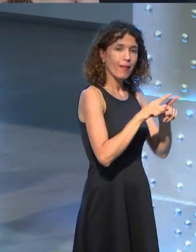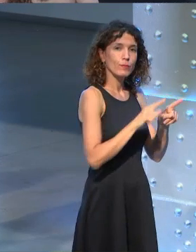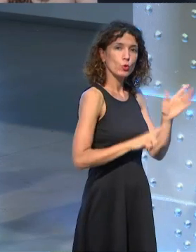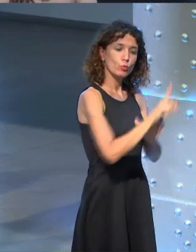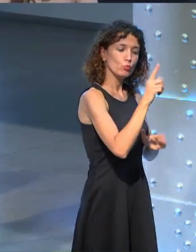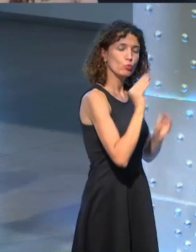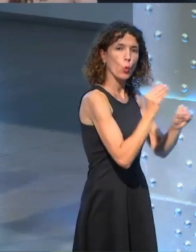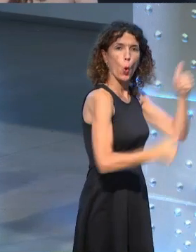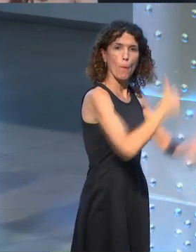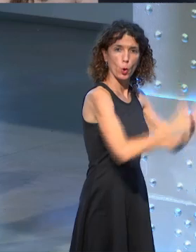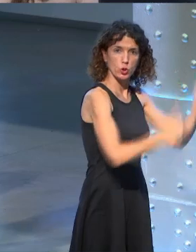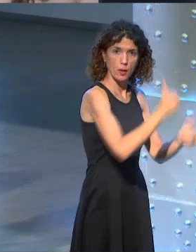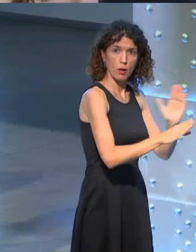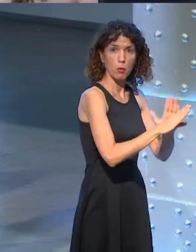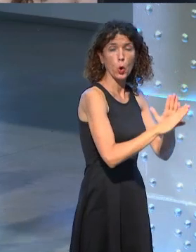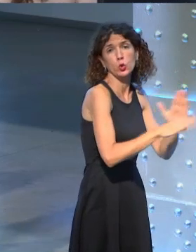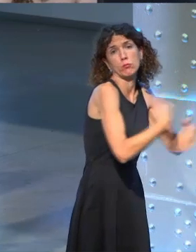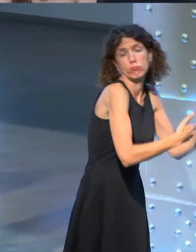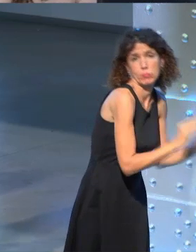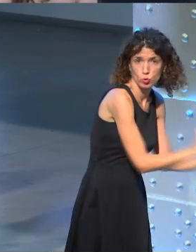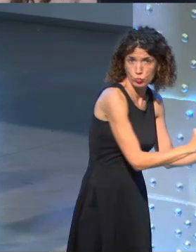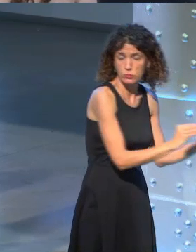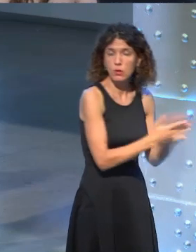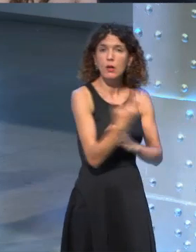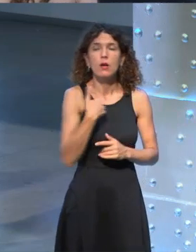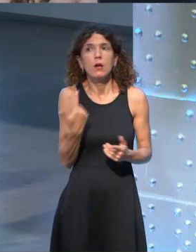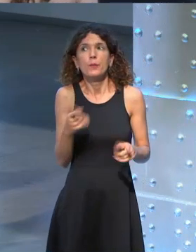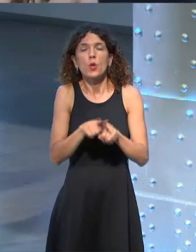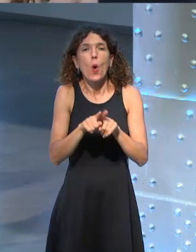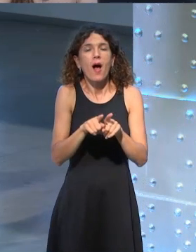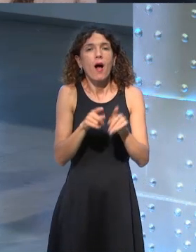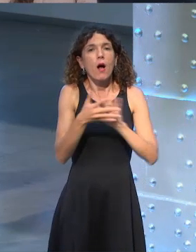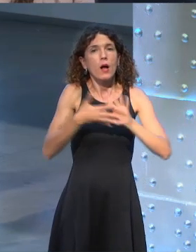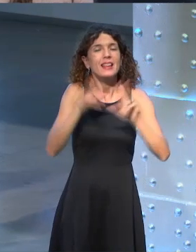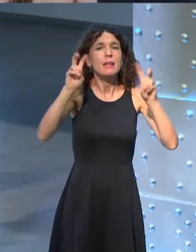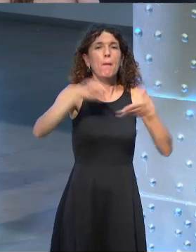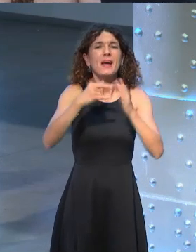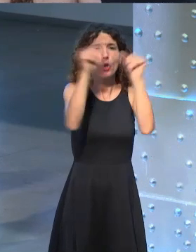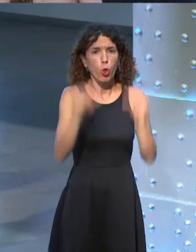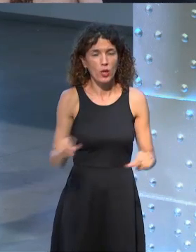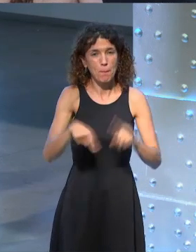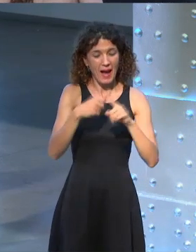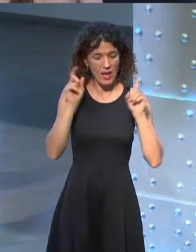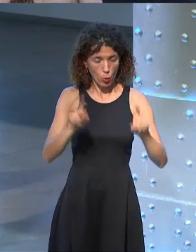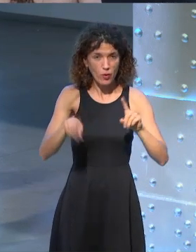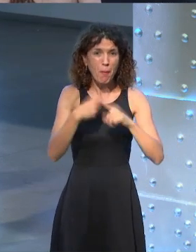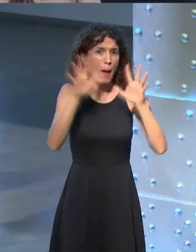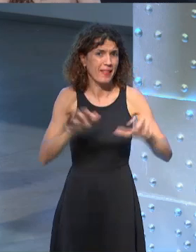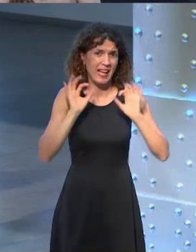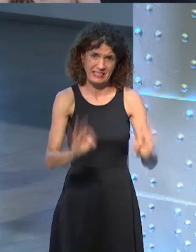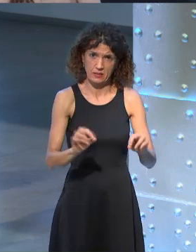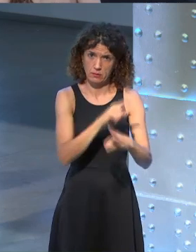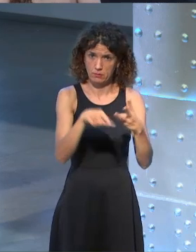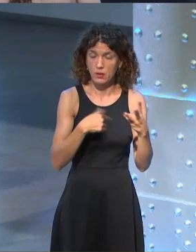competitividad y continúan, ¿no?, esa carrera, ¿no? Pero justamente es todo cuestión de metodología y es cuestión de educación y aprendizaje.